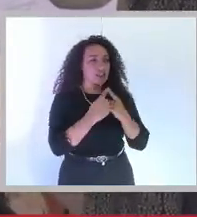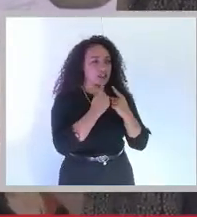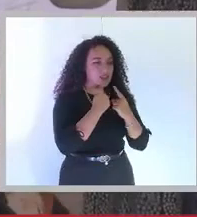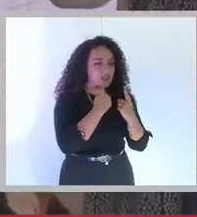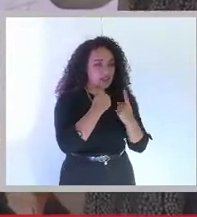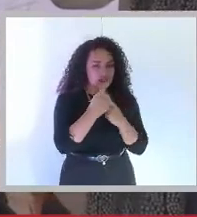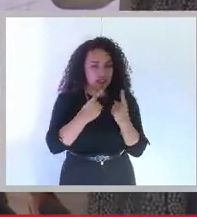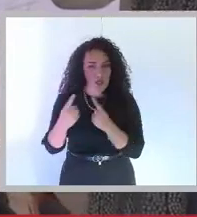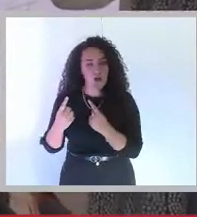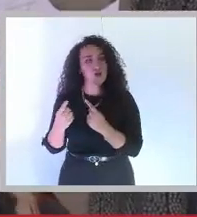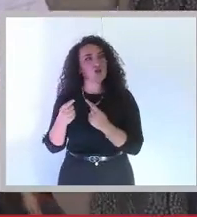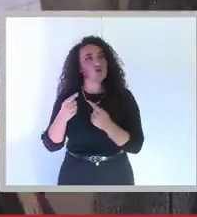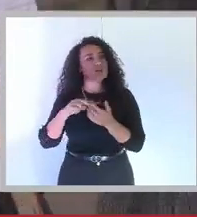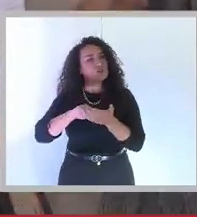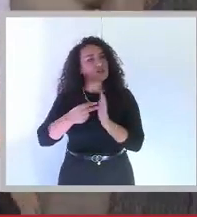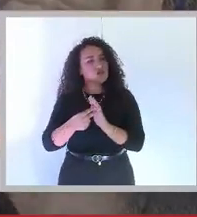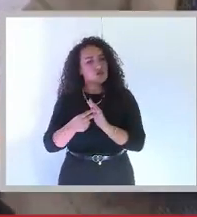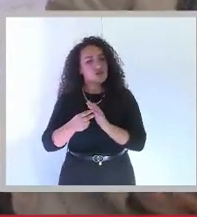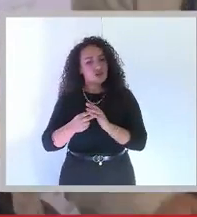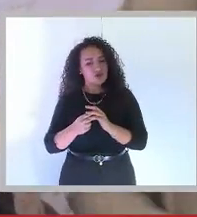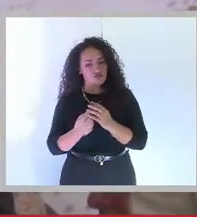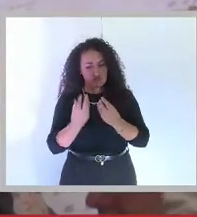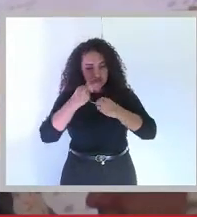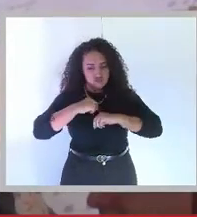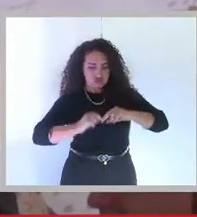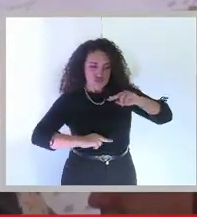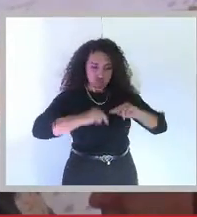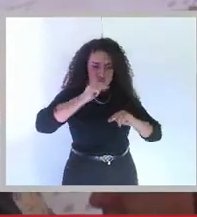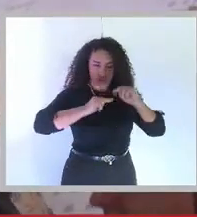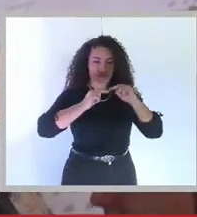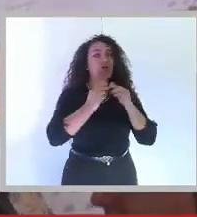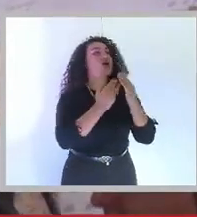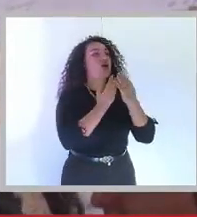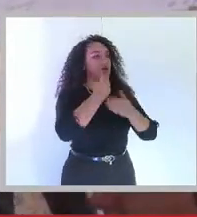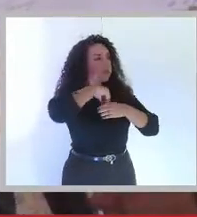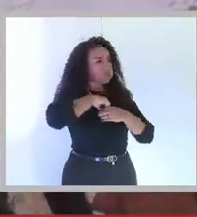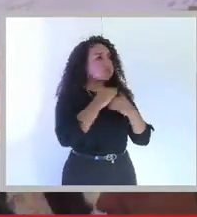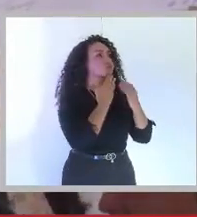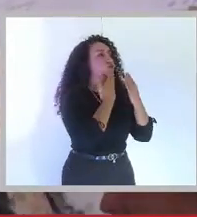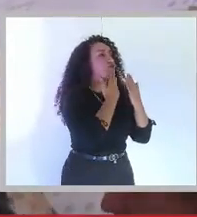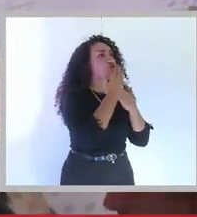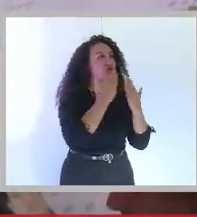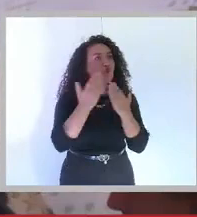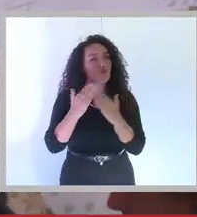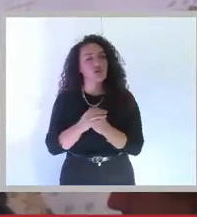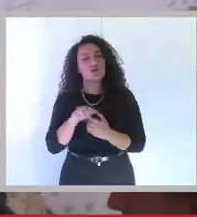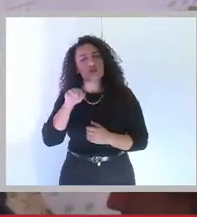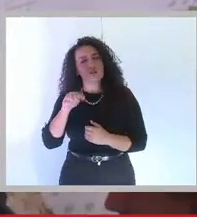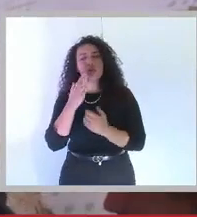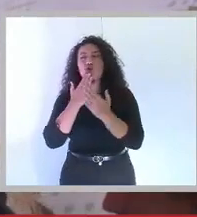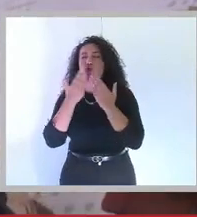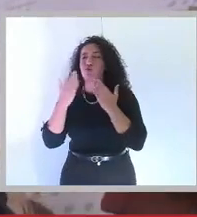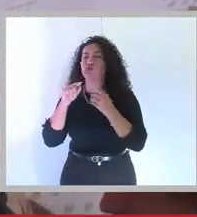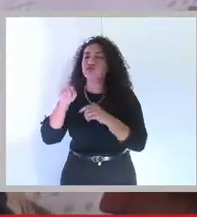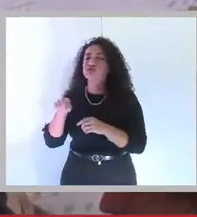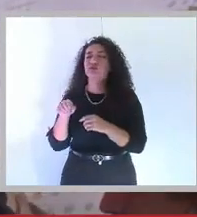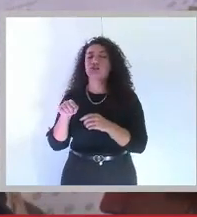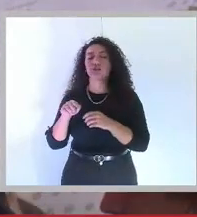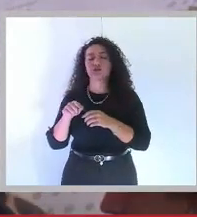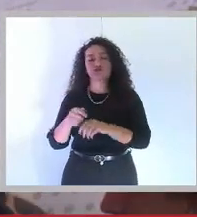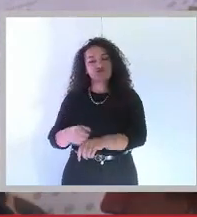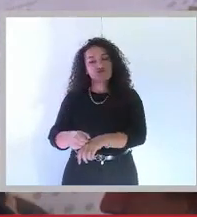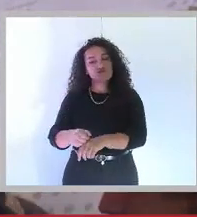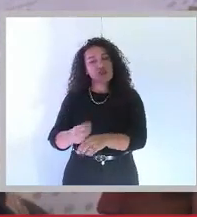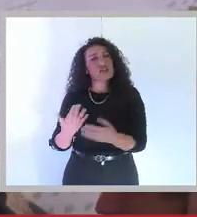El diálogo construye confianza, y la confianza es lo que teje los